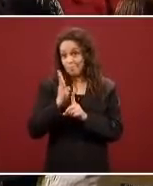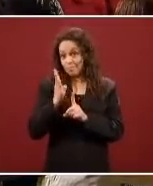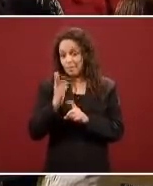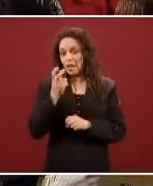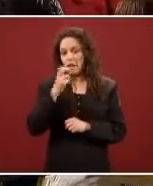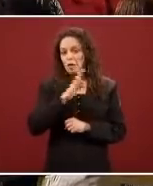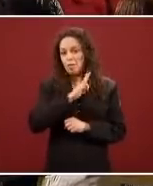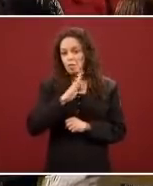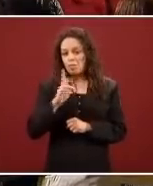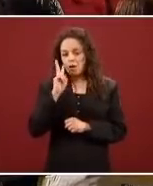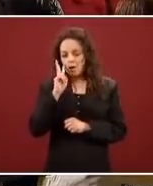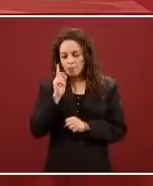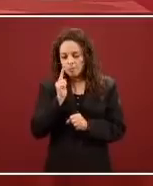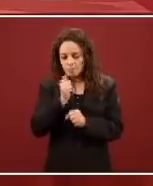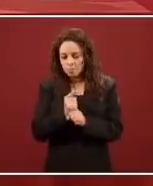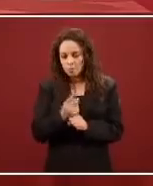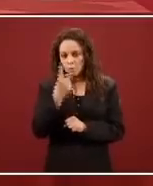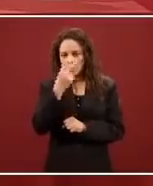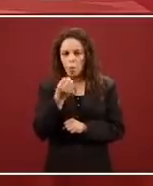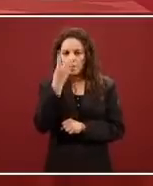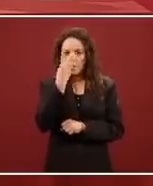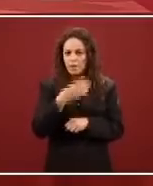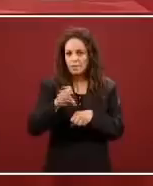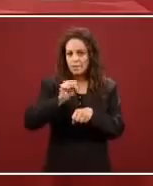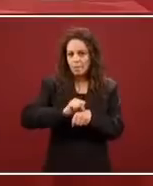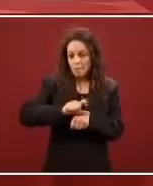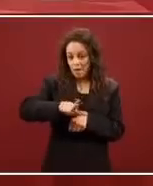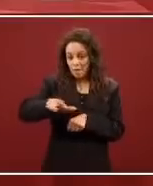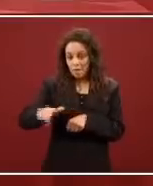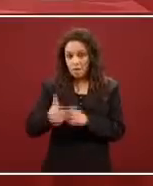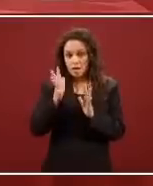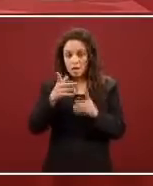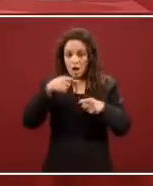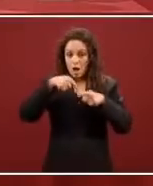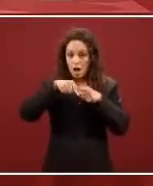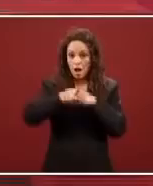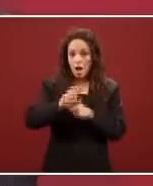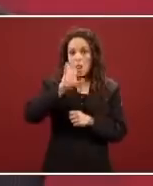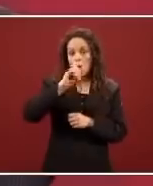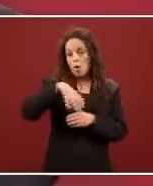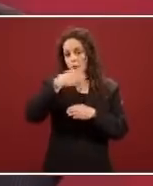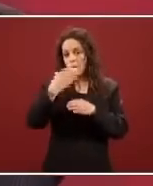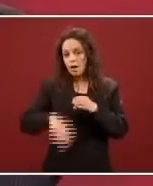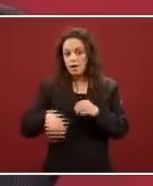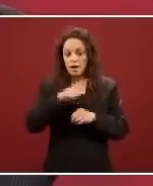siguientes 2 a 3 semanas después de que inició o terminó el escenario 2,